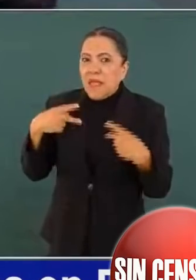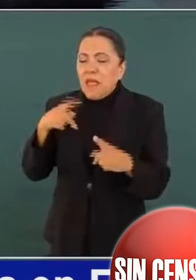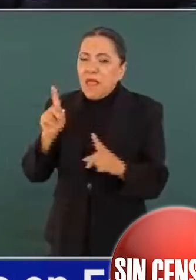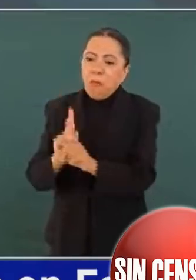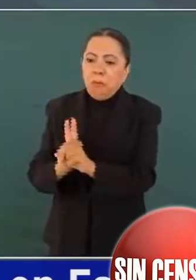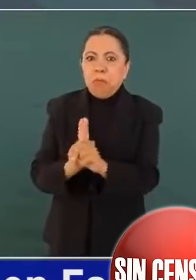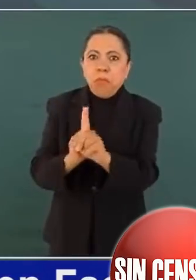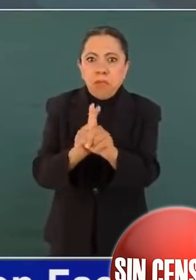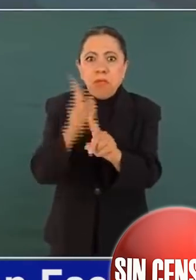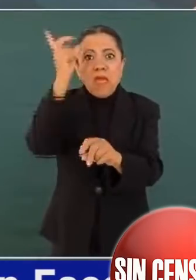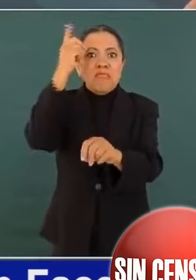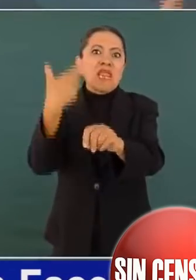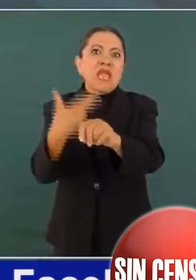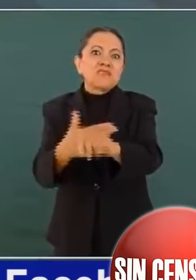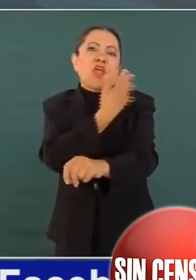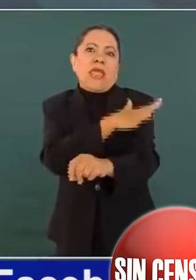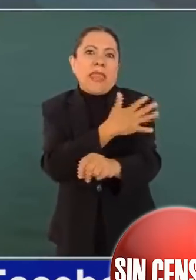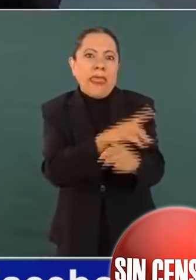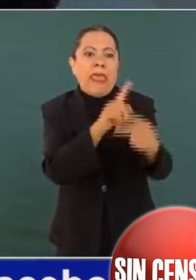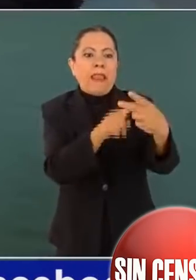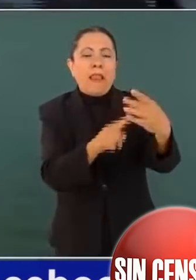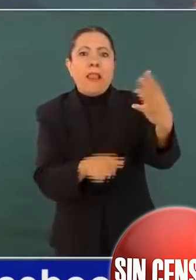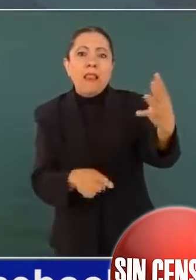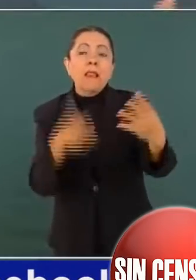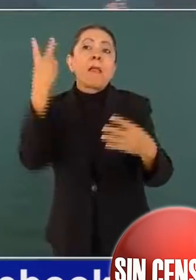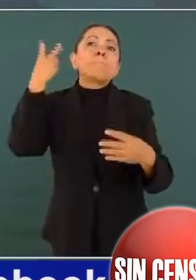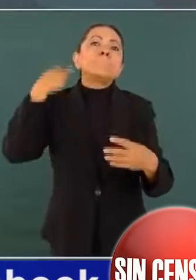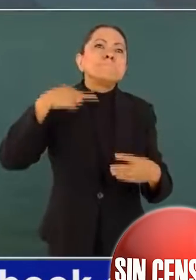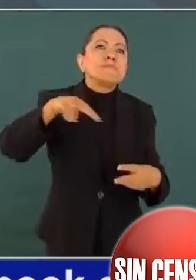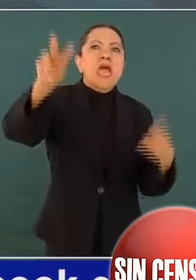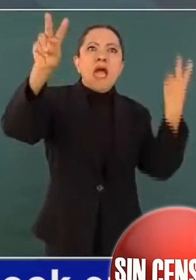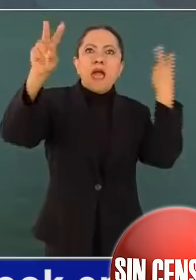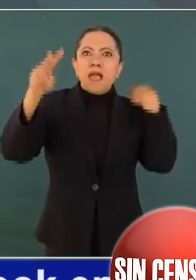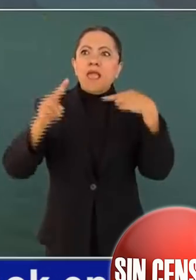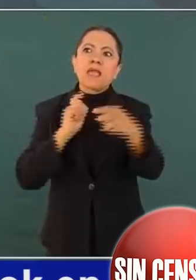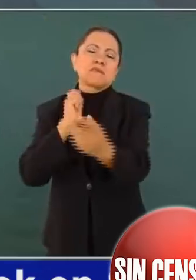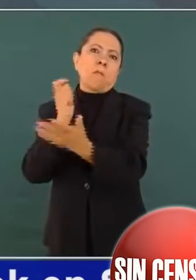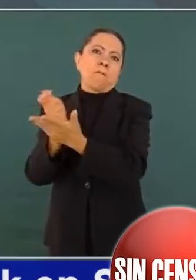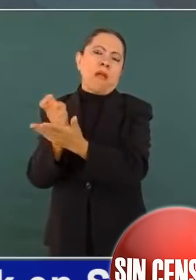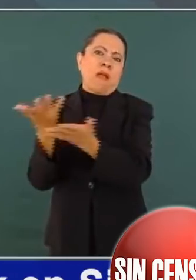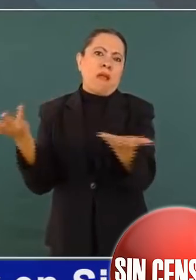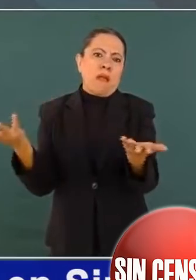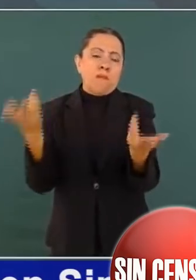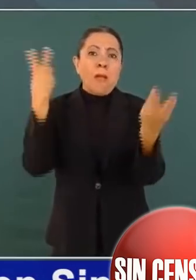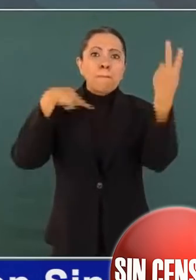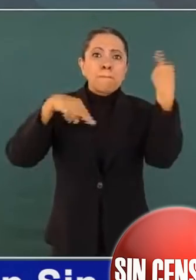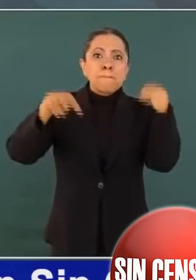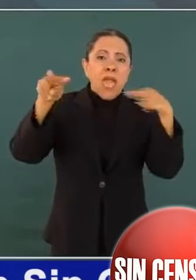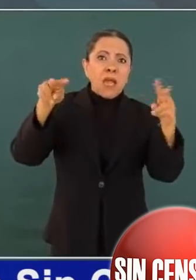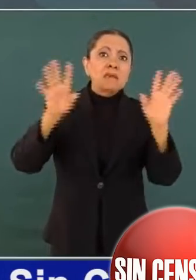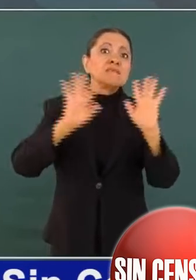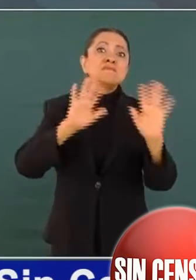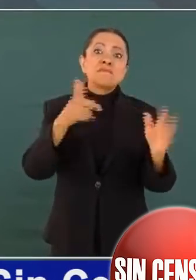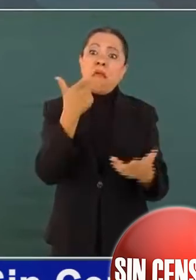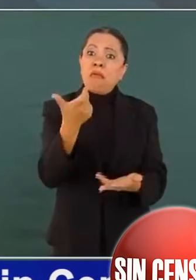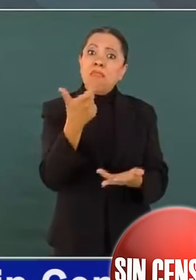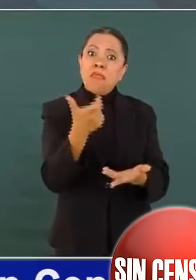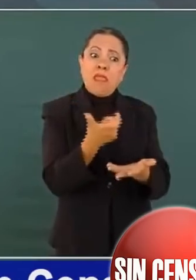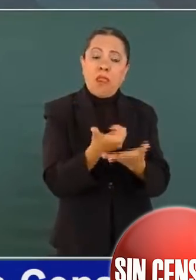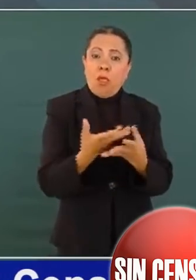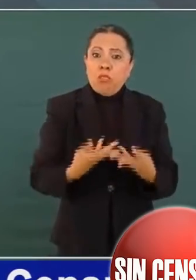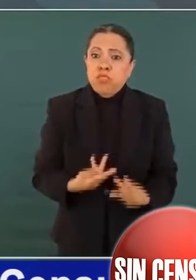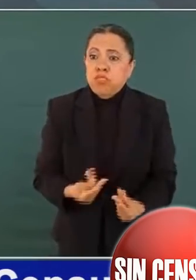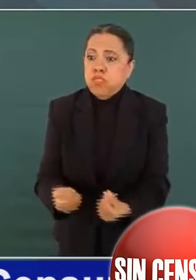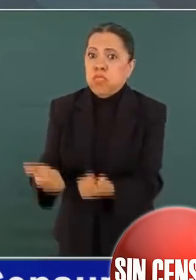direcciones generales, viajes al extranjero. Ahí se quedaba el presupuesto. ¿Qué